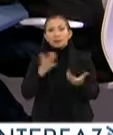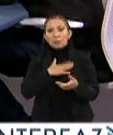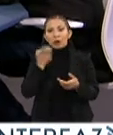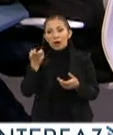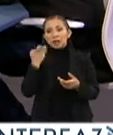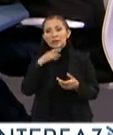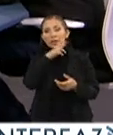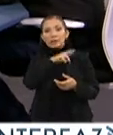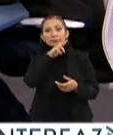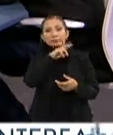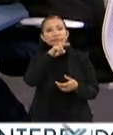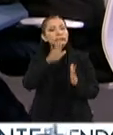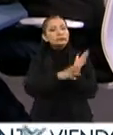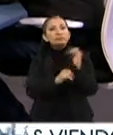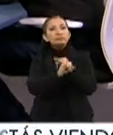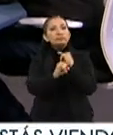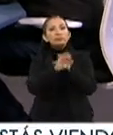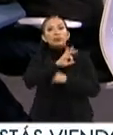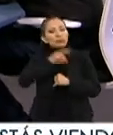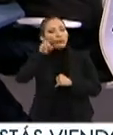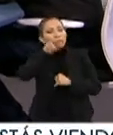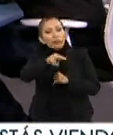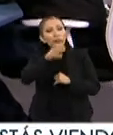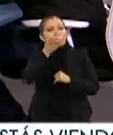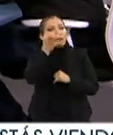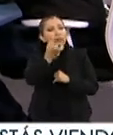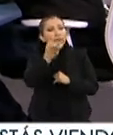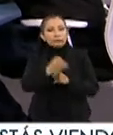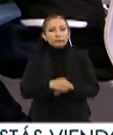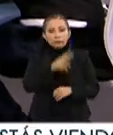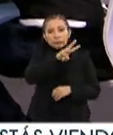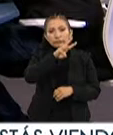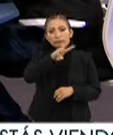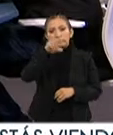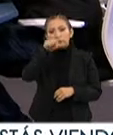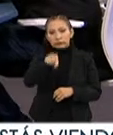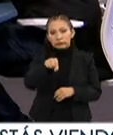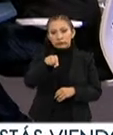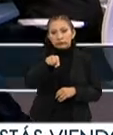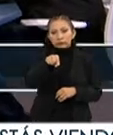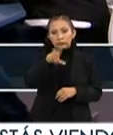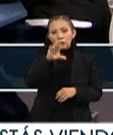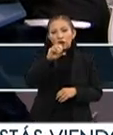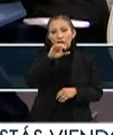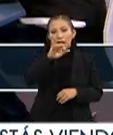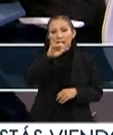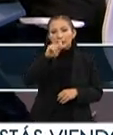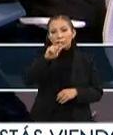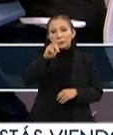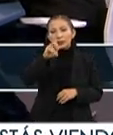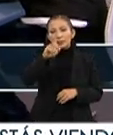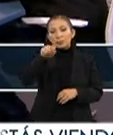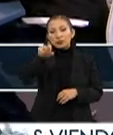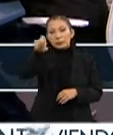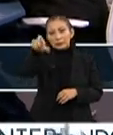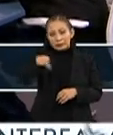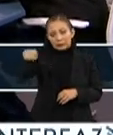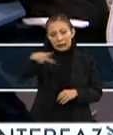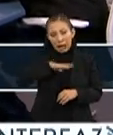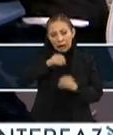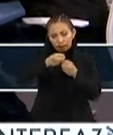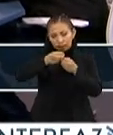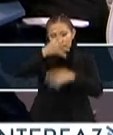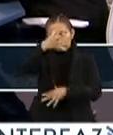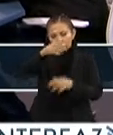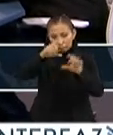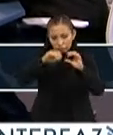bueno que hacen rapidísimo la página de internet donde pueden revisar este... Es conacitprensa.mx. Ahí está